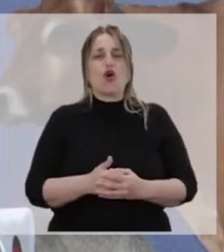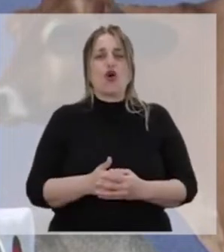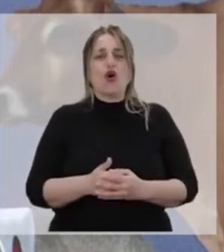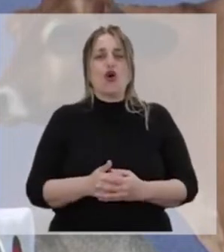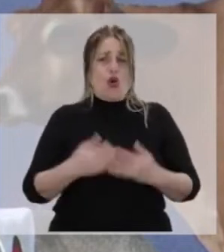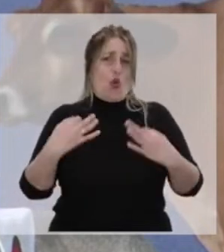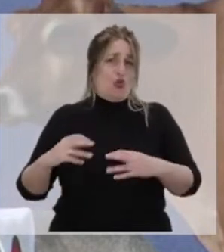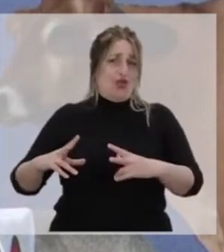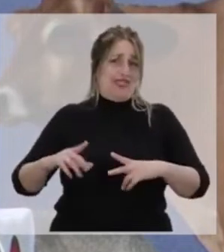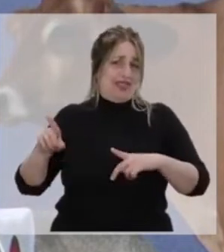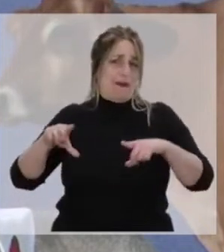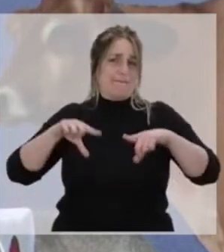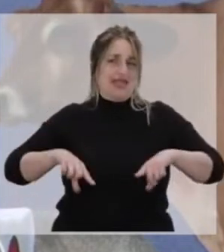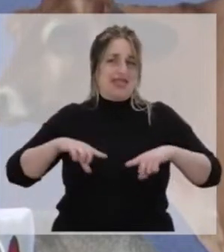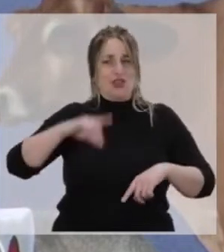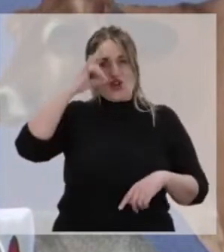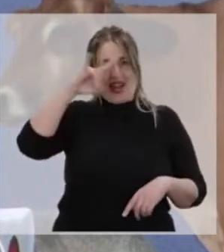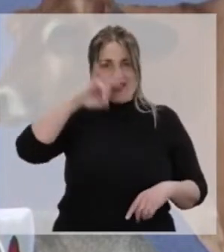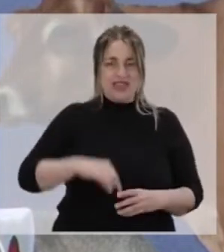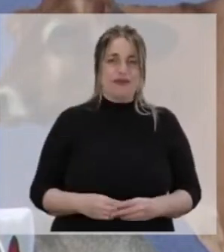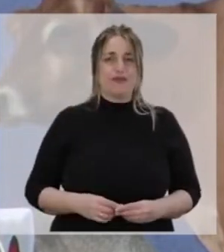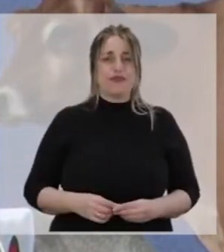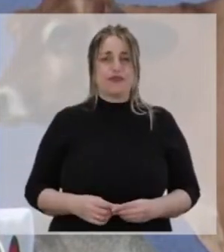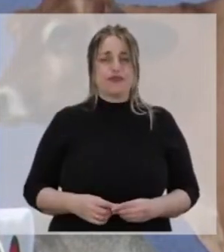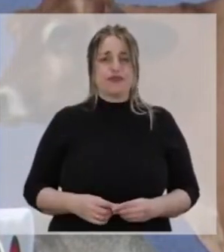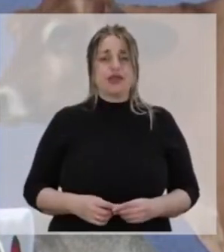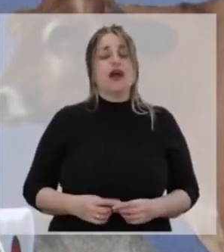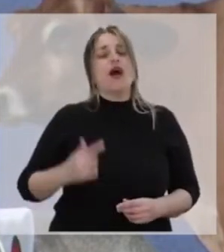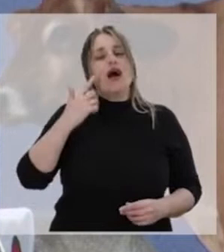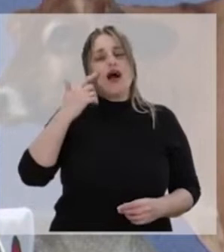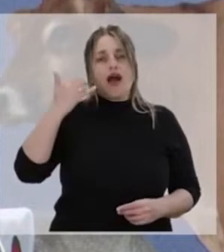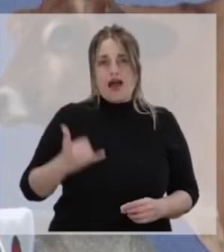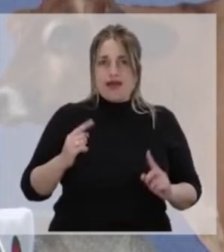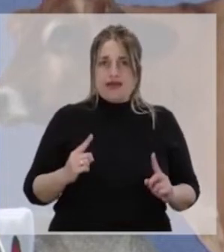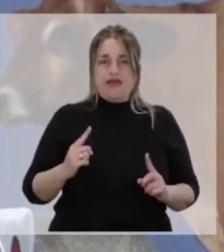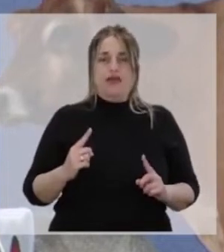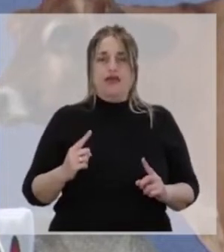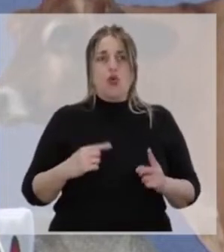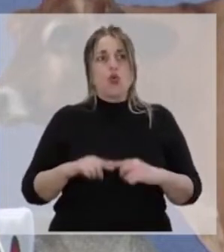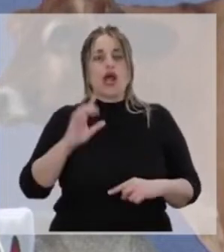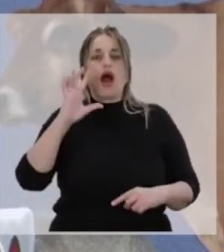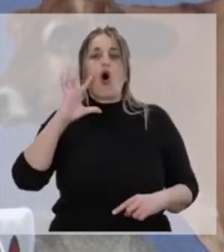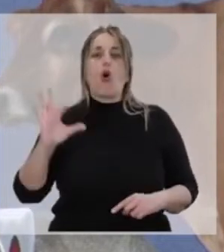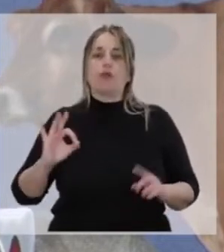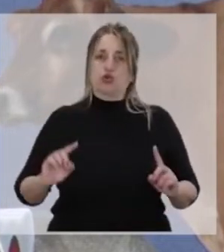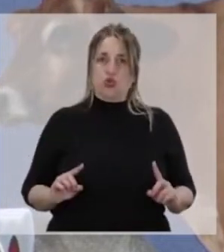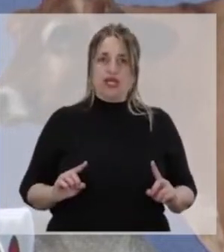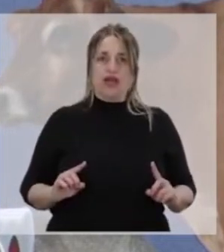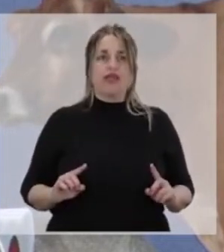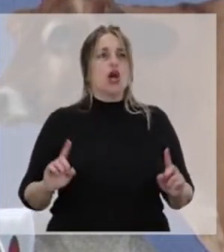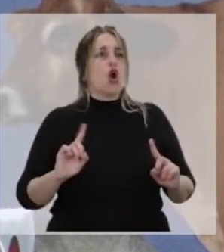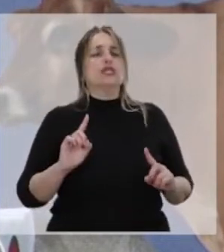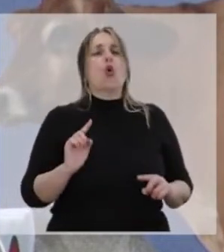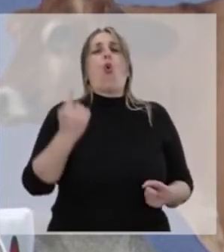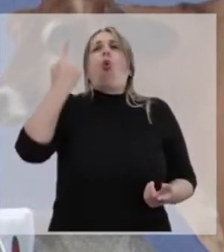decía el ministro de ganadería tenemos una oportunidad